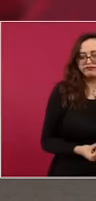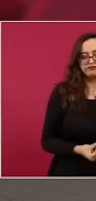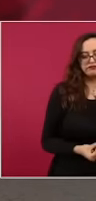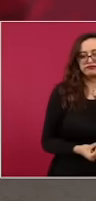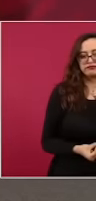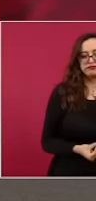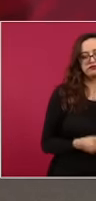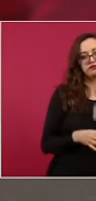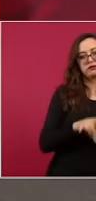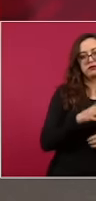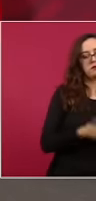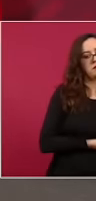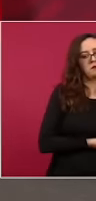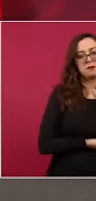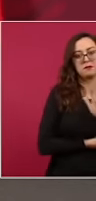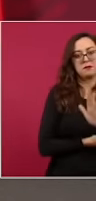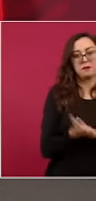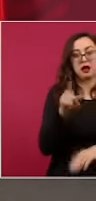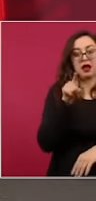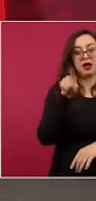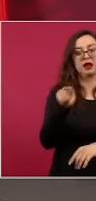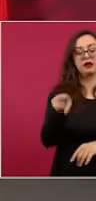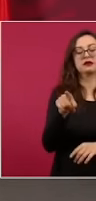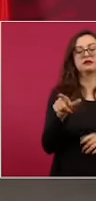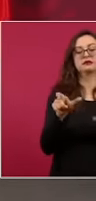hacia la embajada,